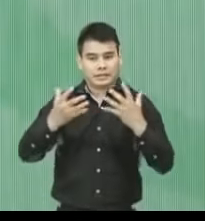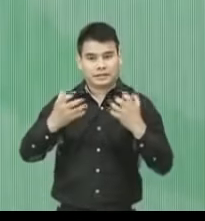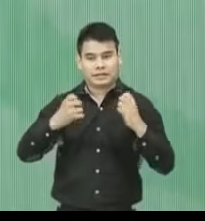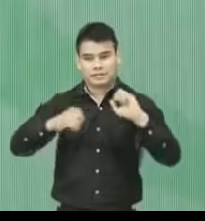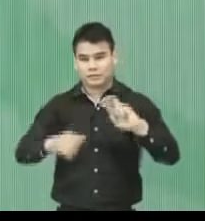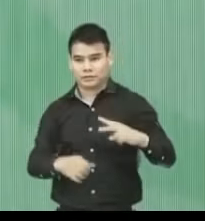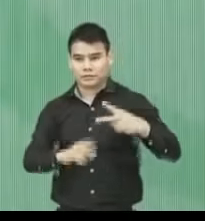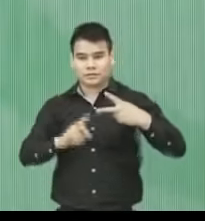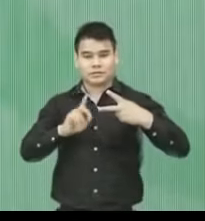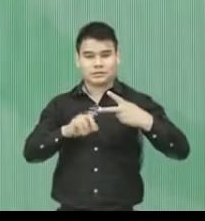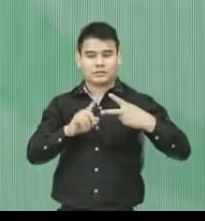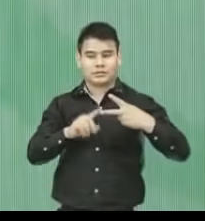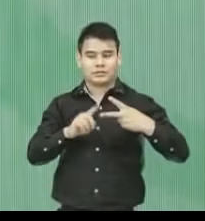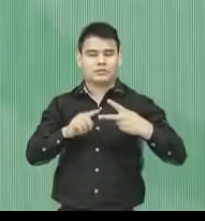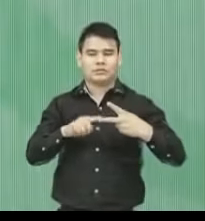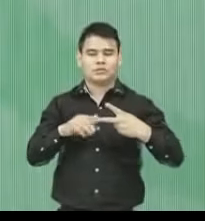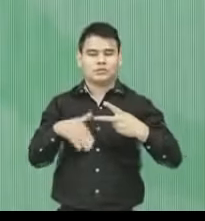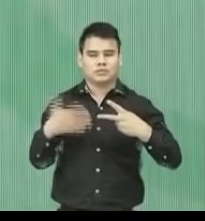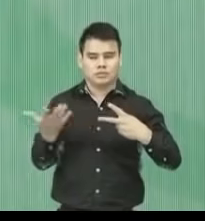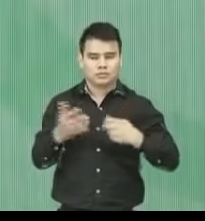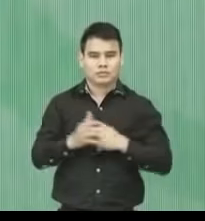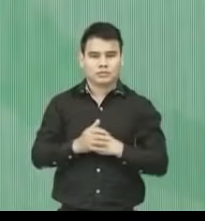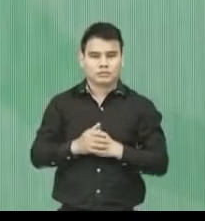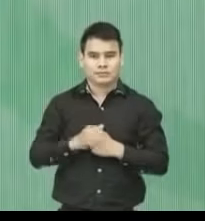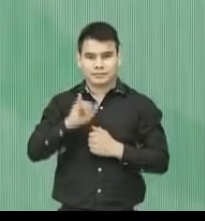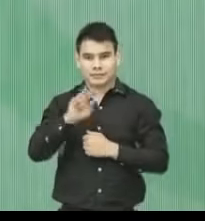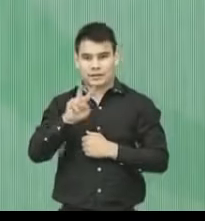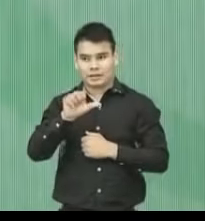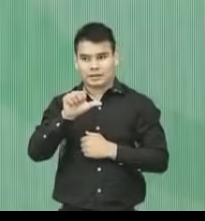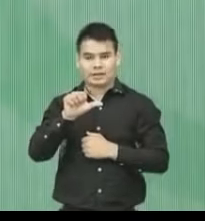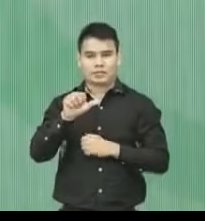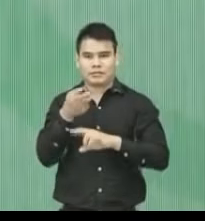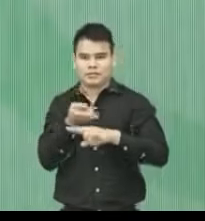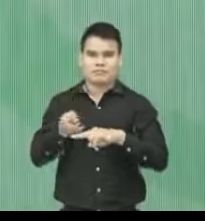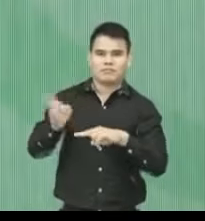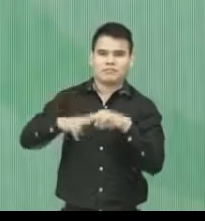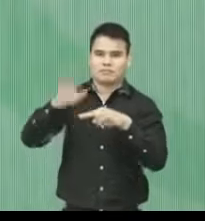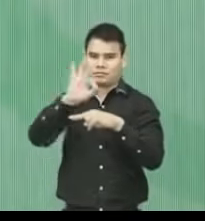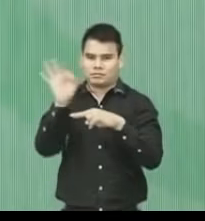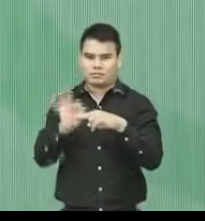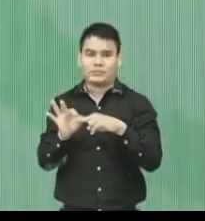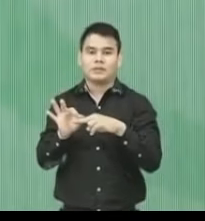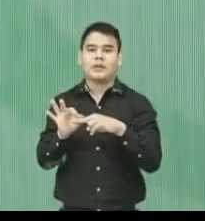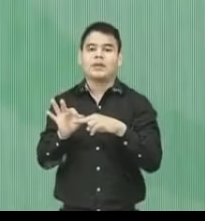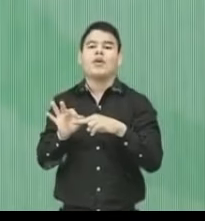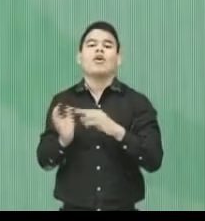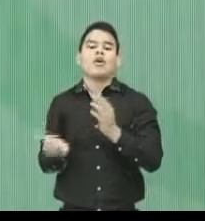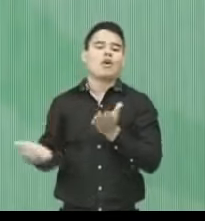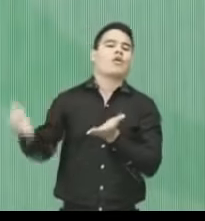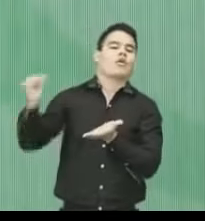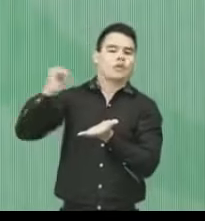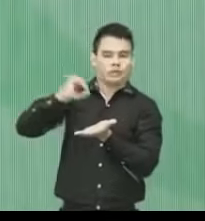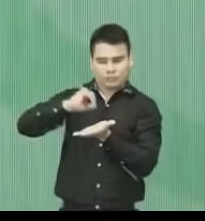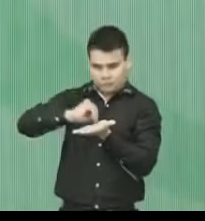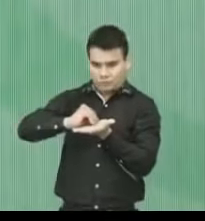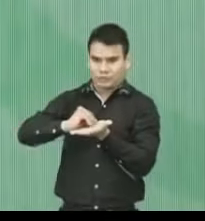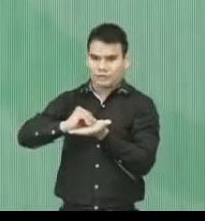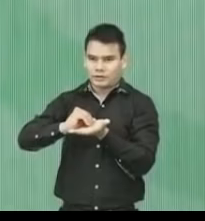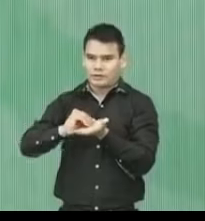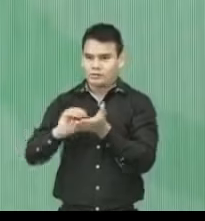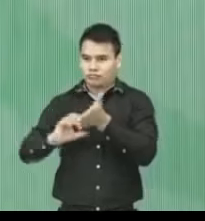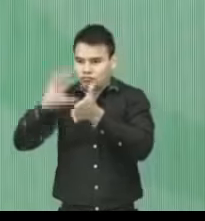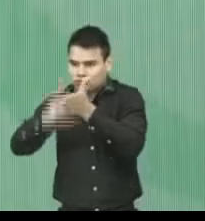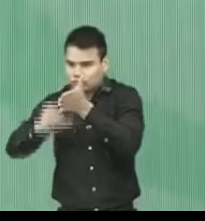devolución del iva que ahora llega a 2 millones de colombianos esa es una herramienta también para corregir una inequidad